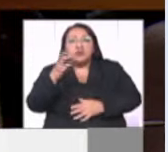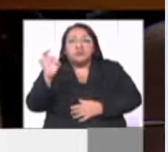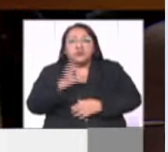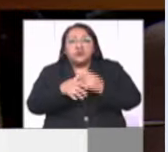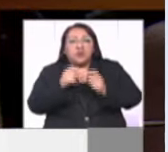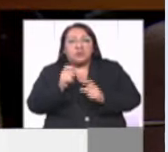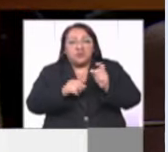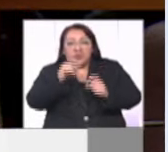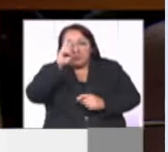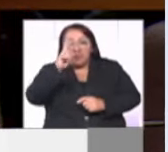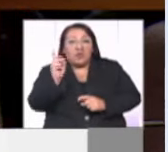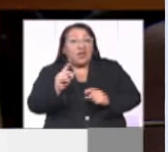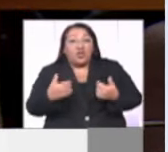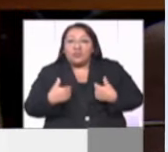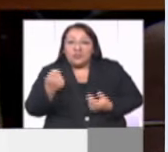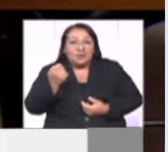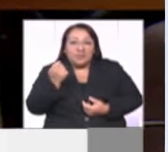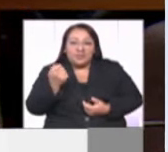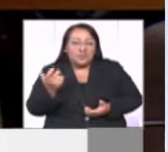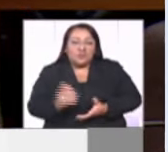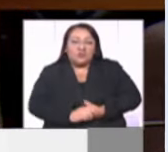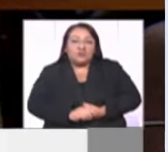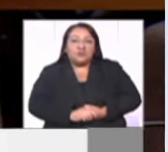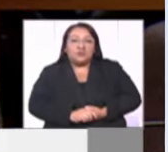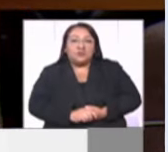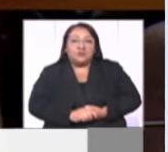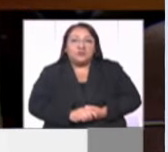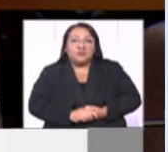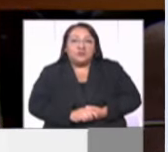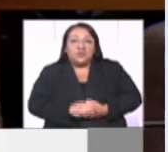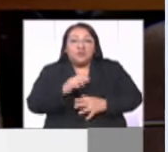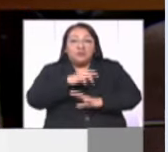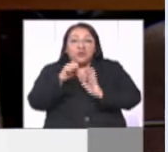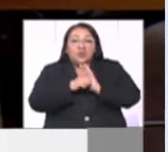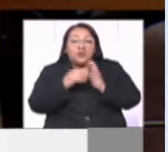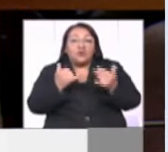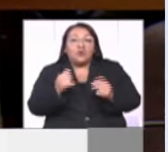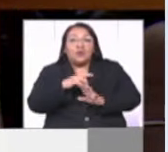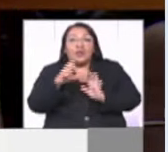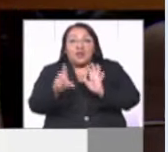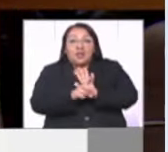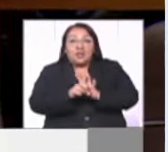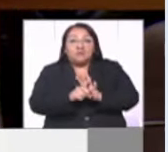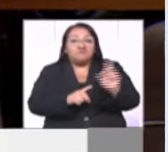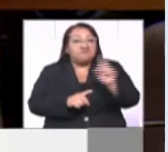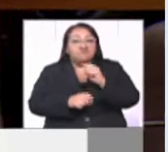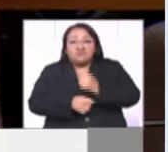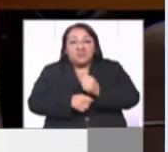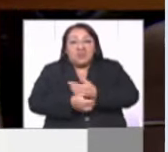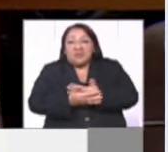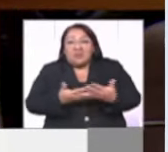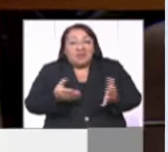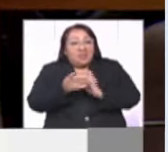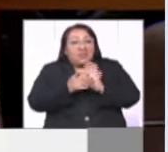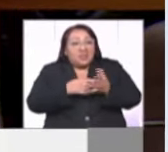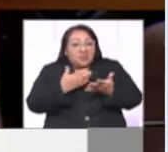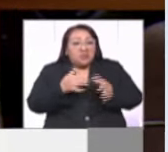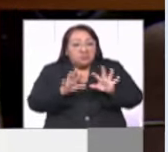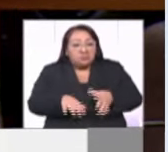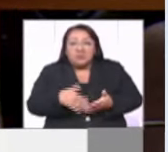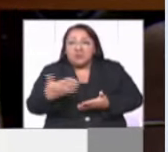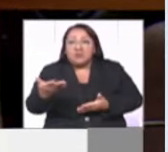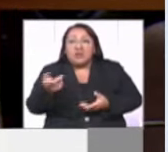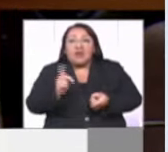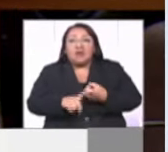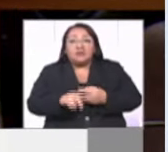de peruanos que no tienen pensiones. Y el proyecto quedó ahí. No fue trabajado, no fue examinado hasta